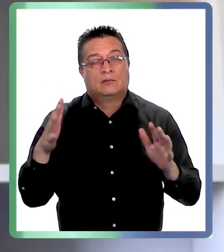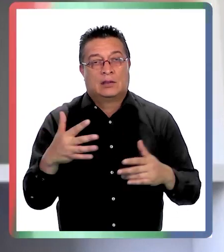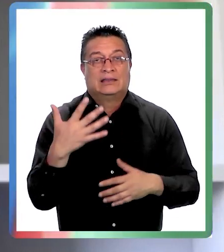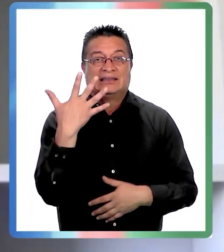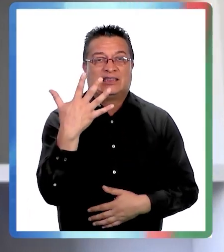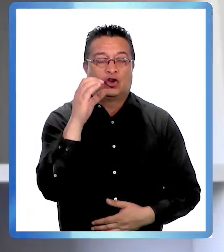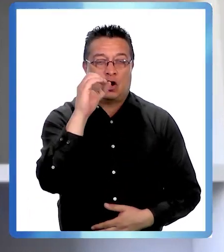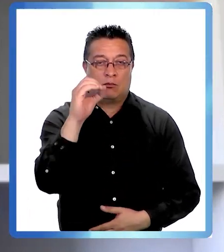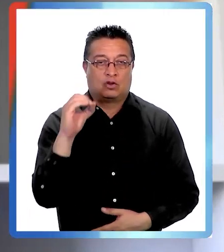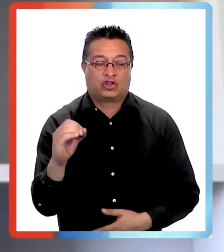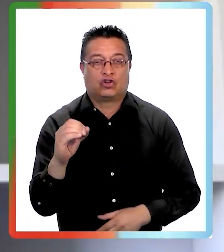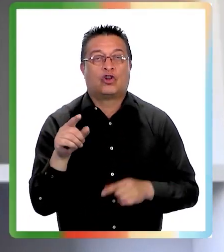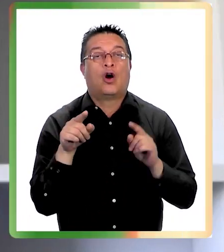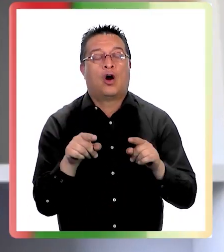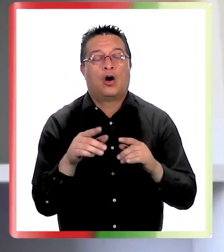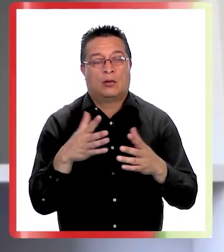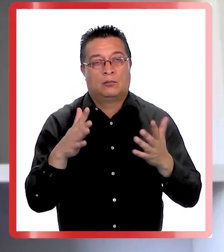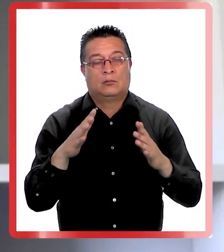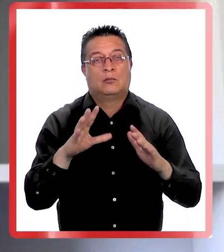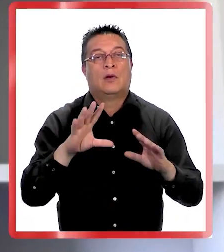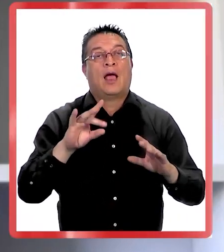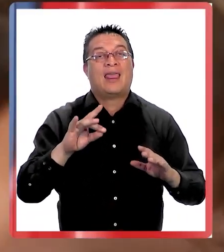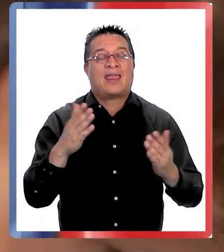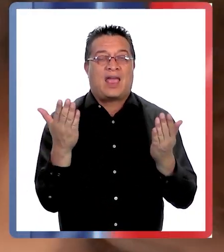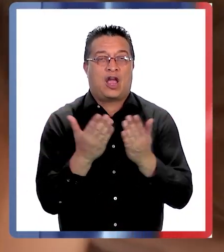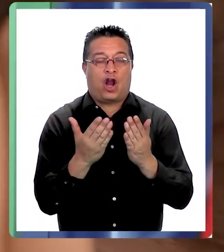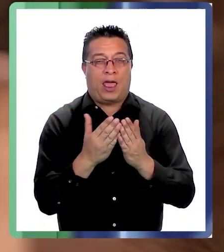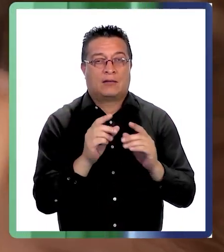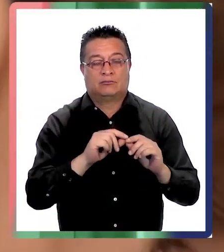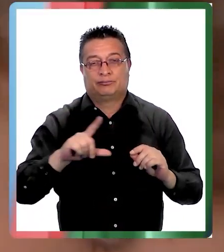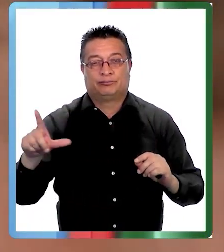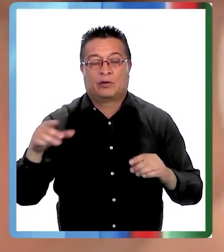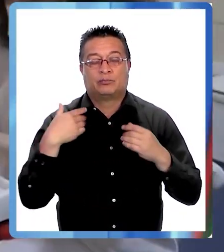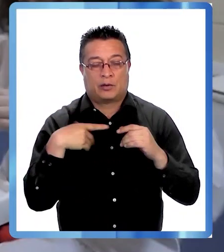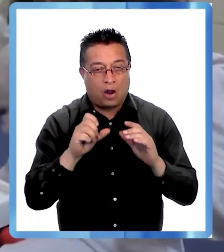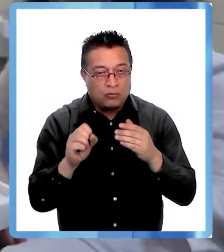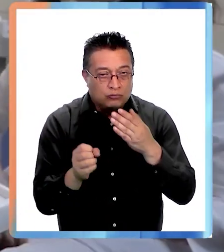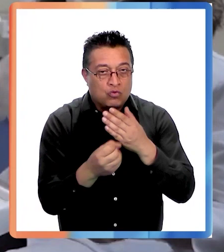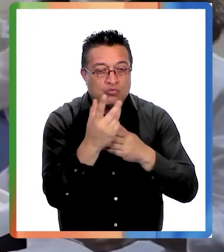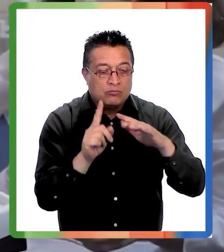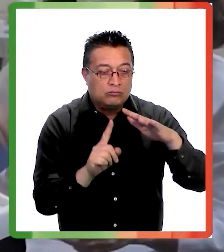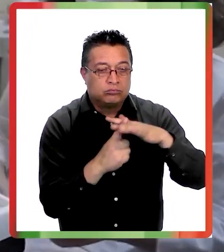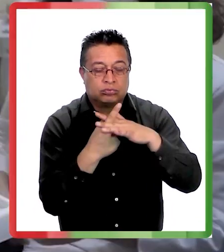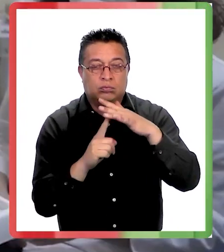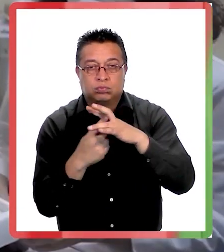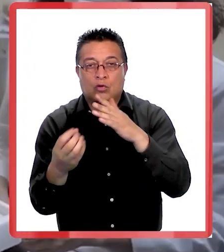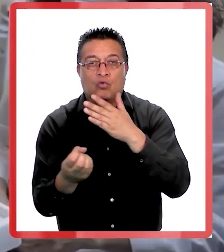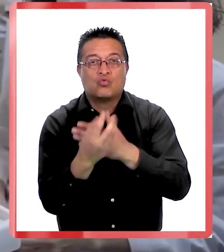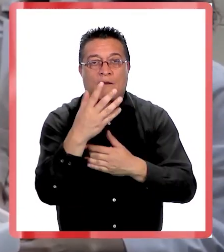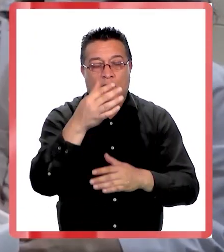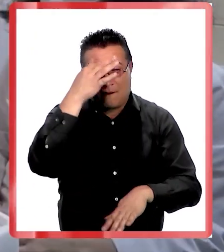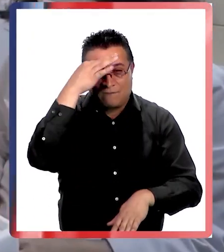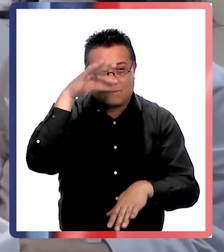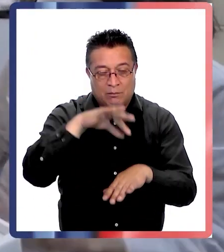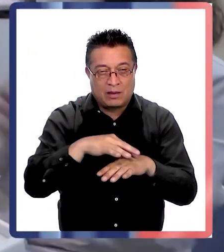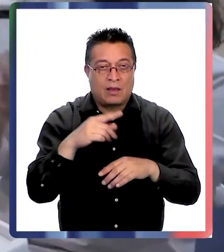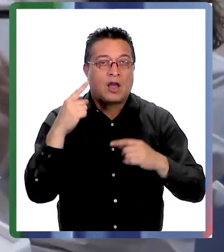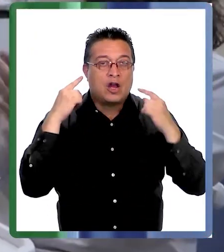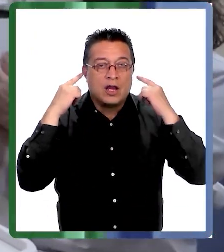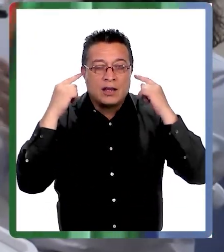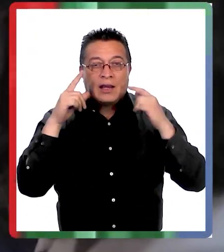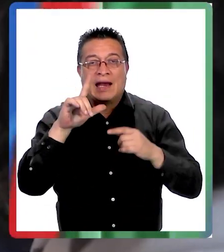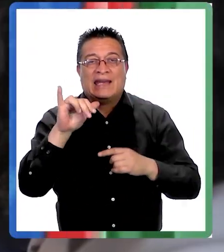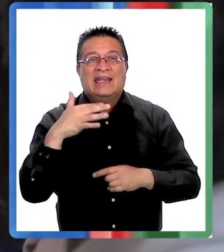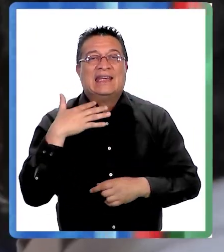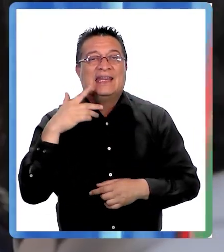hasta como un 5% alrededor de la etapa escolar, por lo que te contaba que aparecen nuevas enfermedades y esta del líquido en los